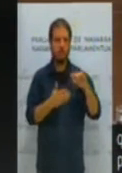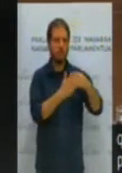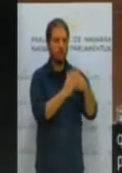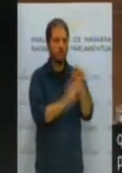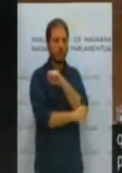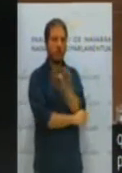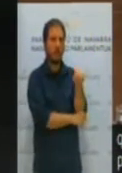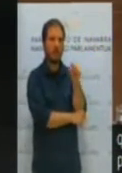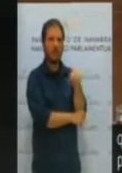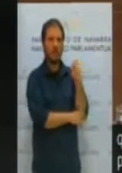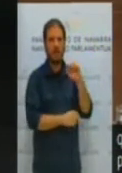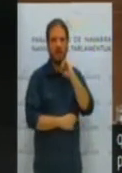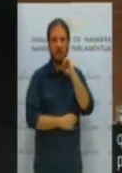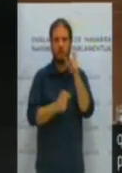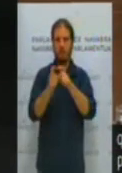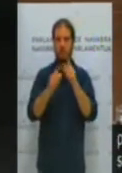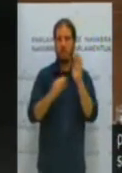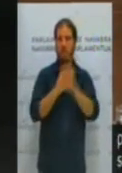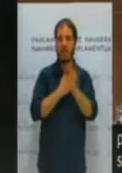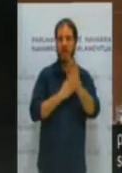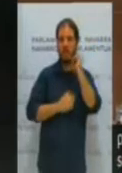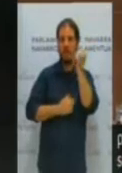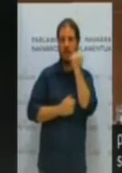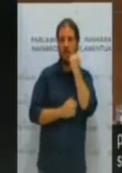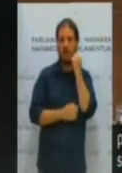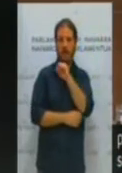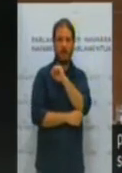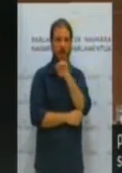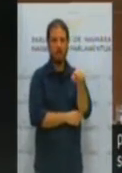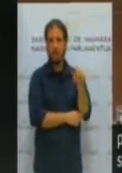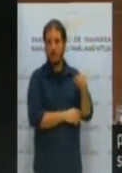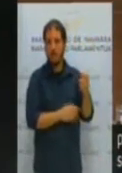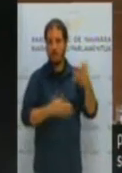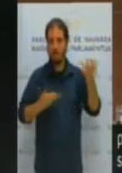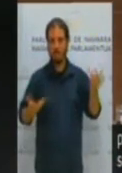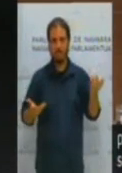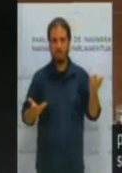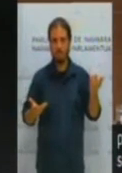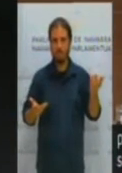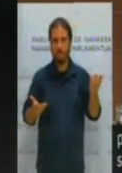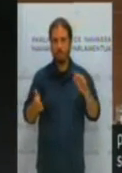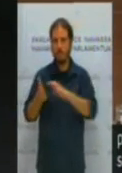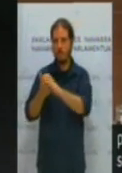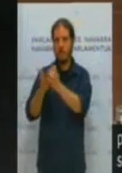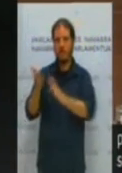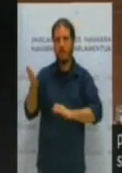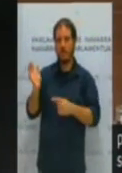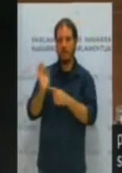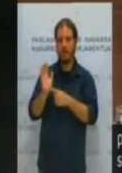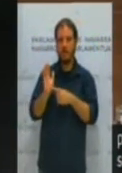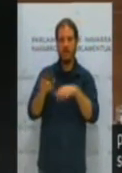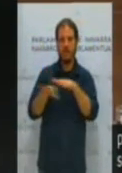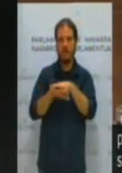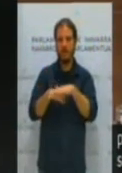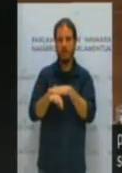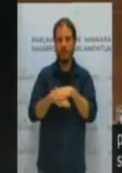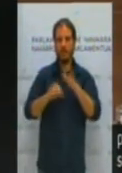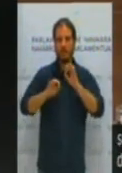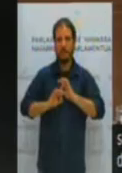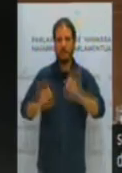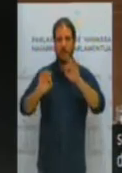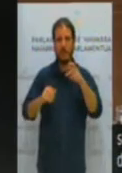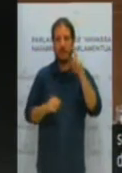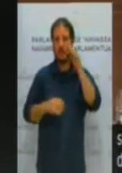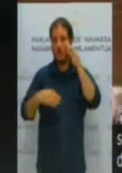atendido las quejas de los vecinos. Y este es el retrato de este gobierno, que falsea la